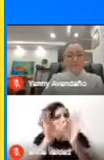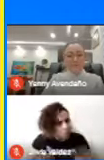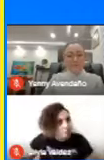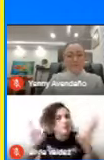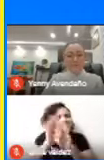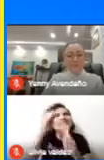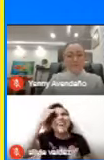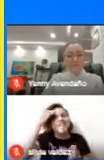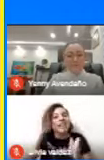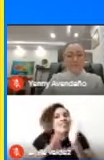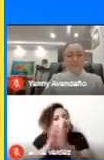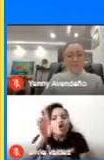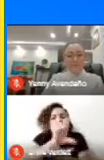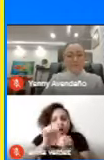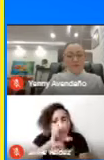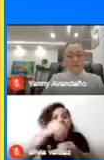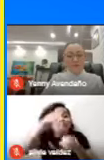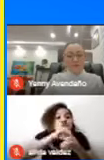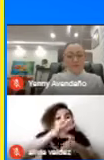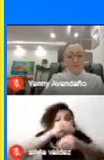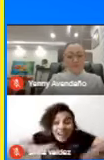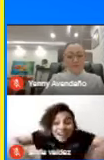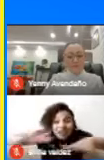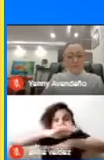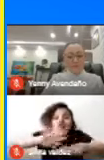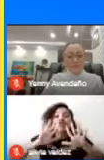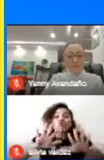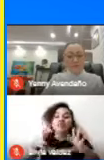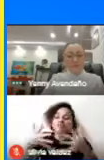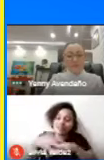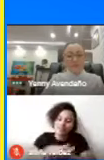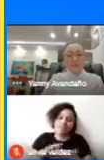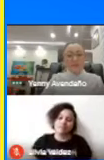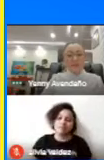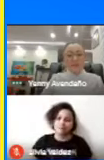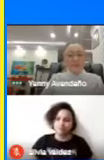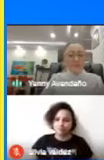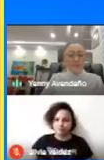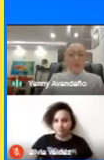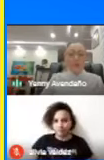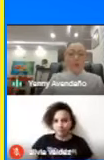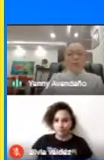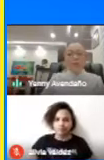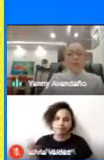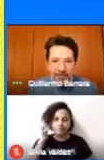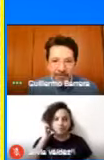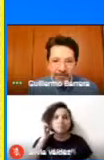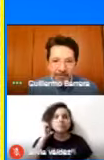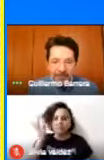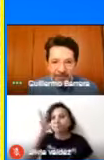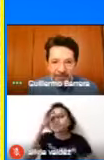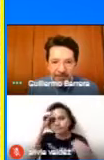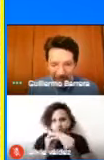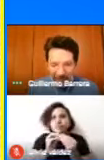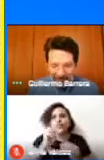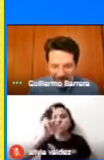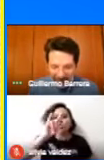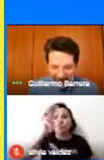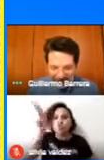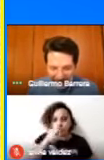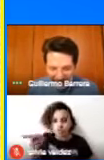noción de desarrollo local territorial integral. Está muy de acuerdo contigo, Luz Marina